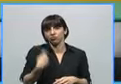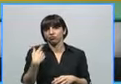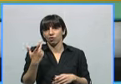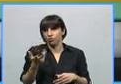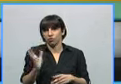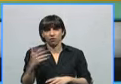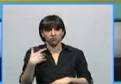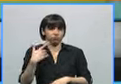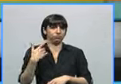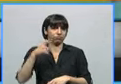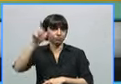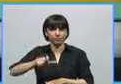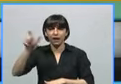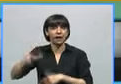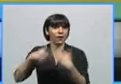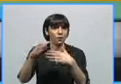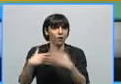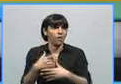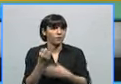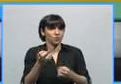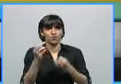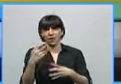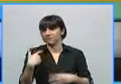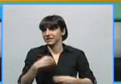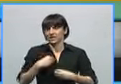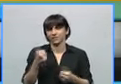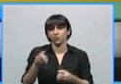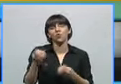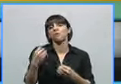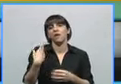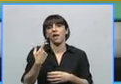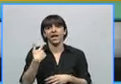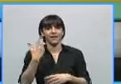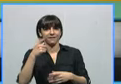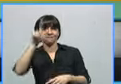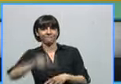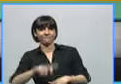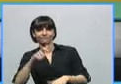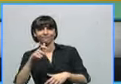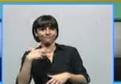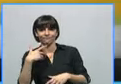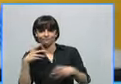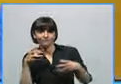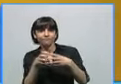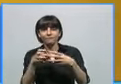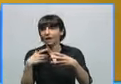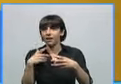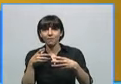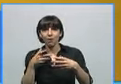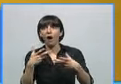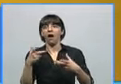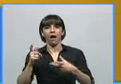y la verdad que cuando cuando estás con él es mucho más fácil porque obviamente tiras más más limpio y